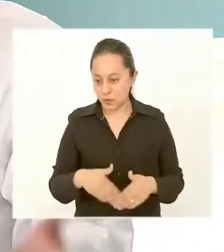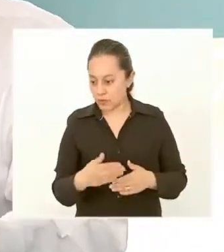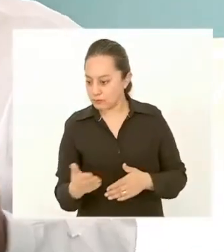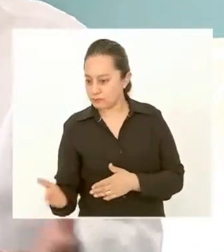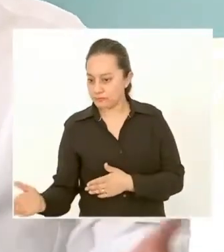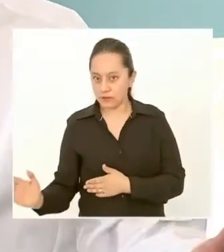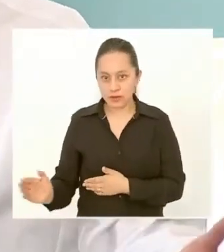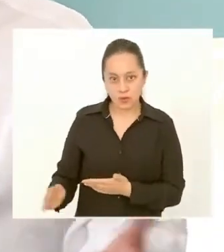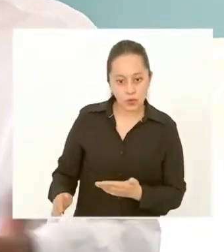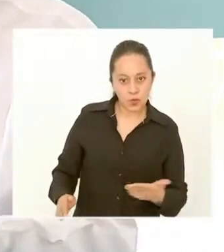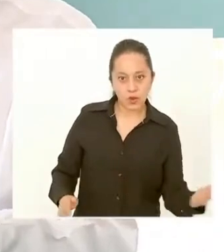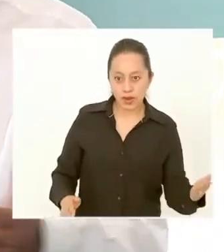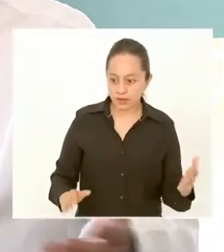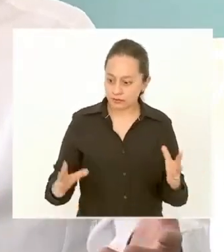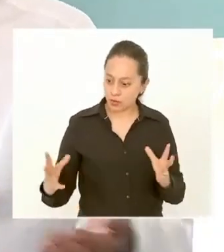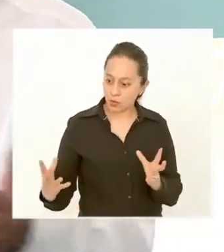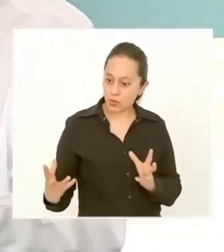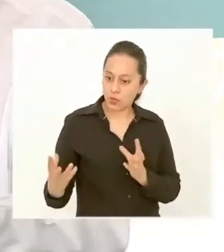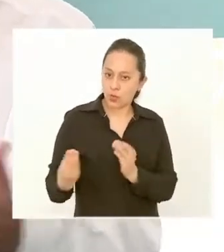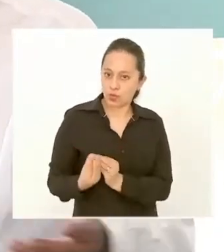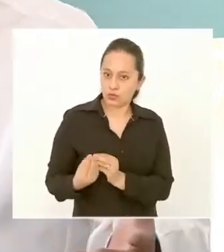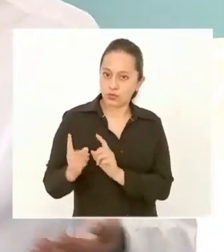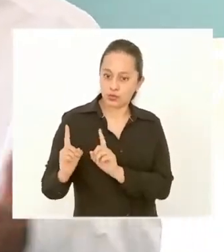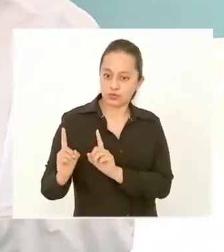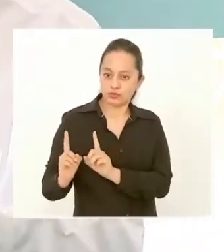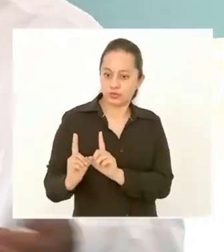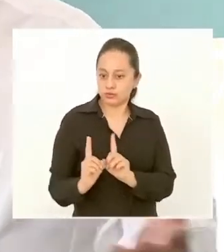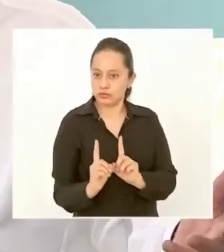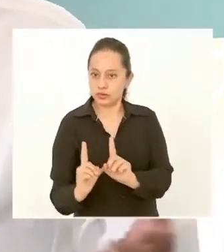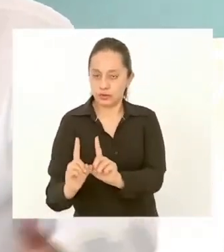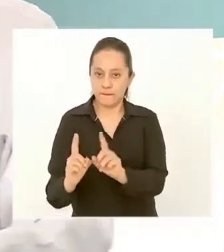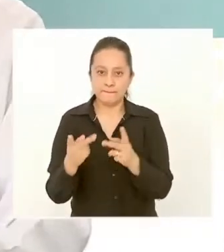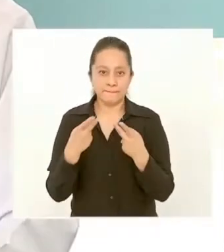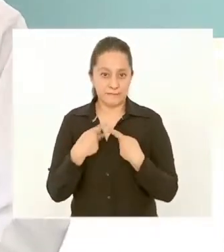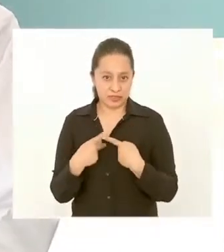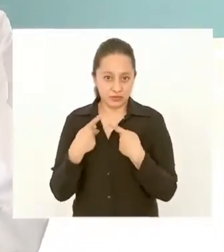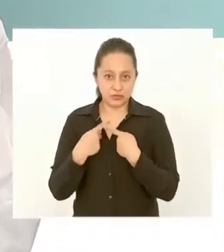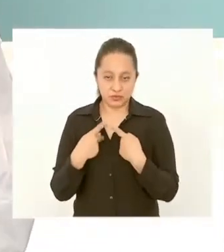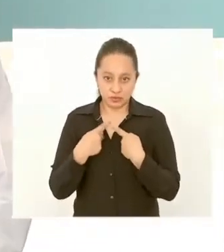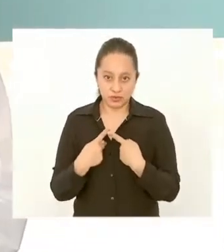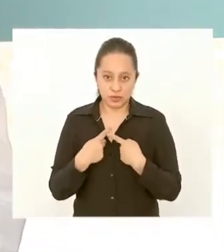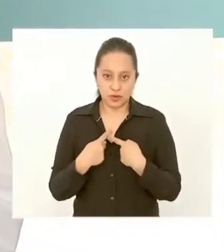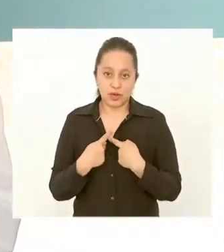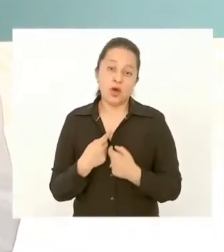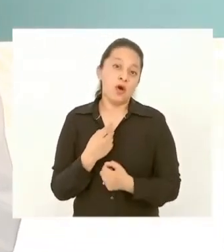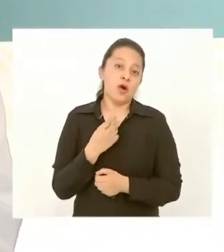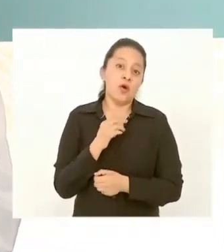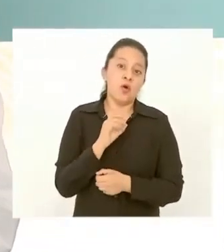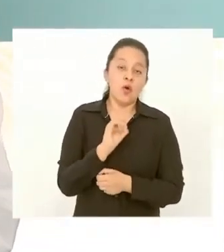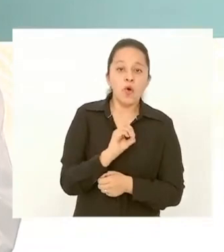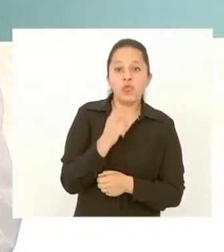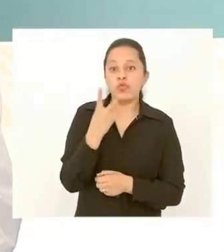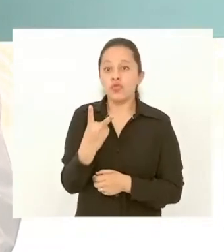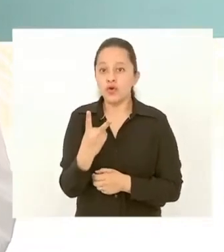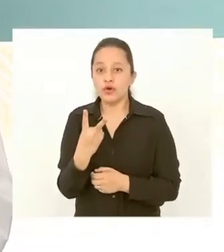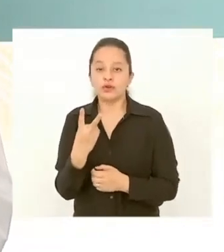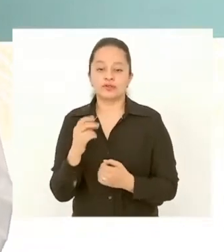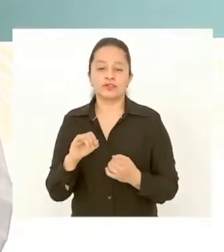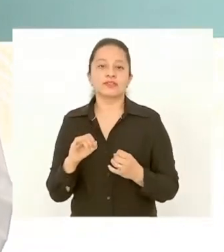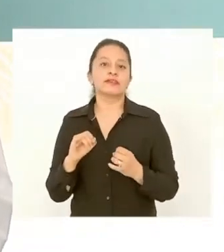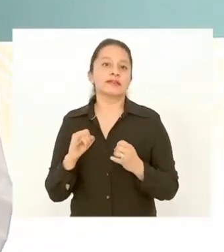de manera conjunta dos personas o dos instituciones eso es al